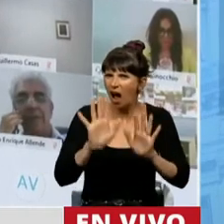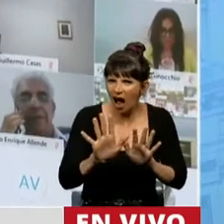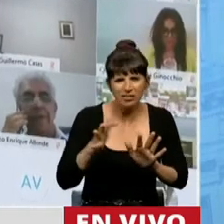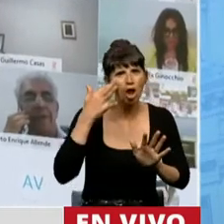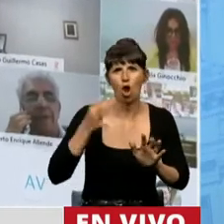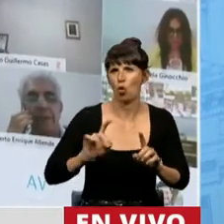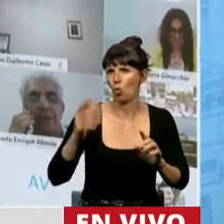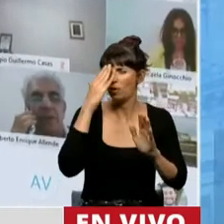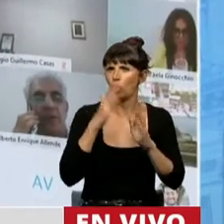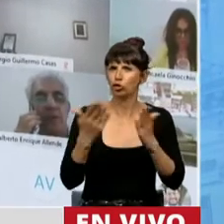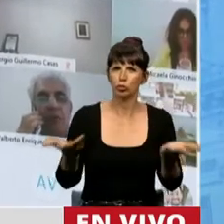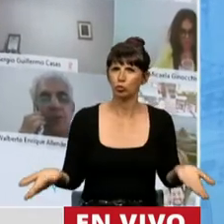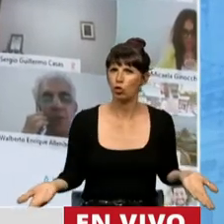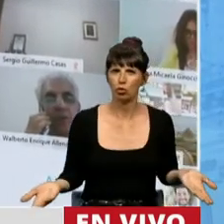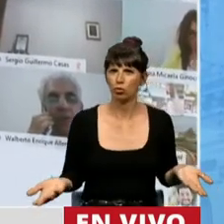constitucional.